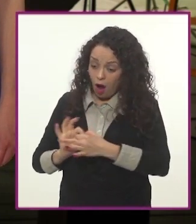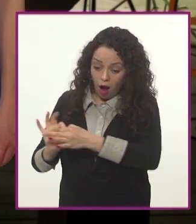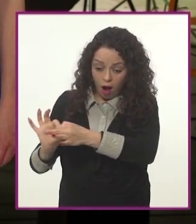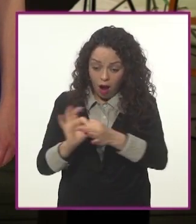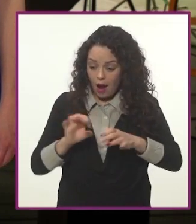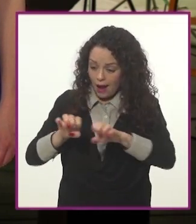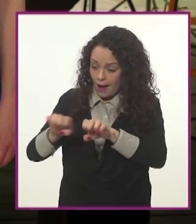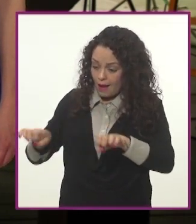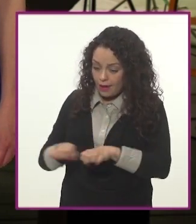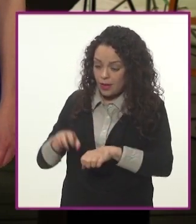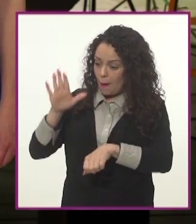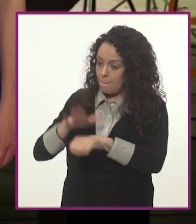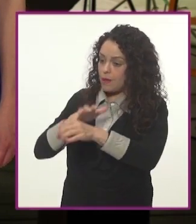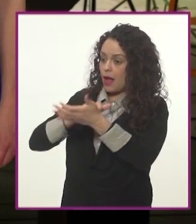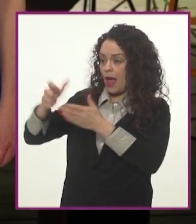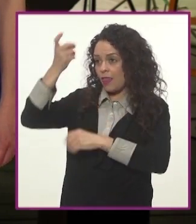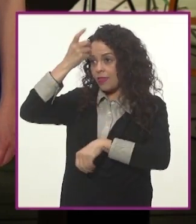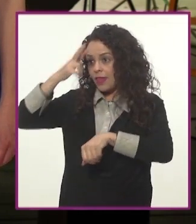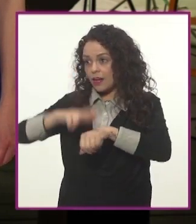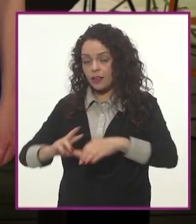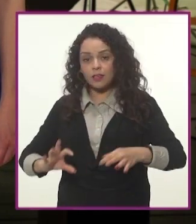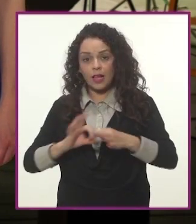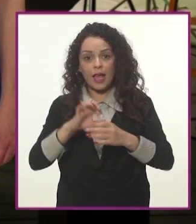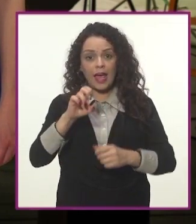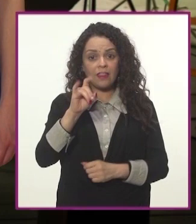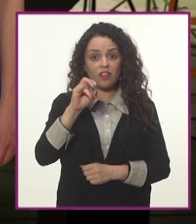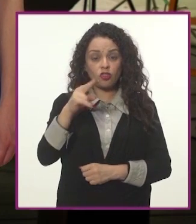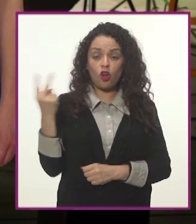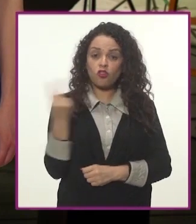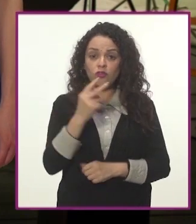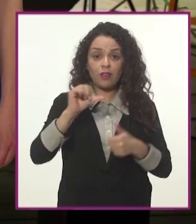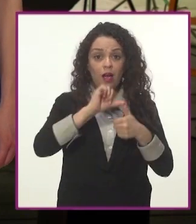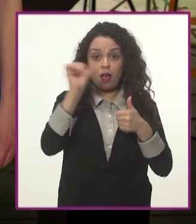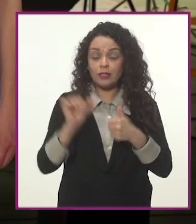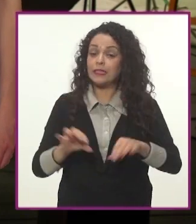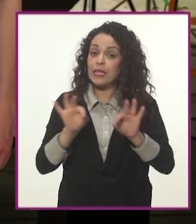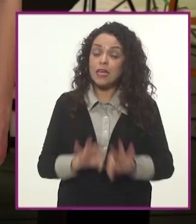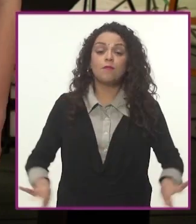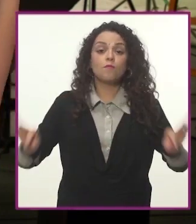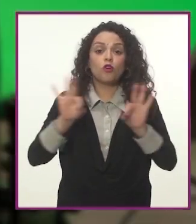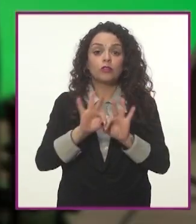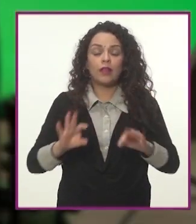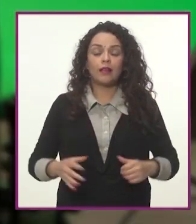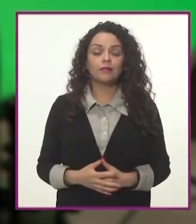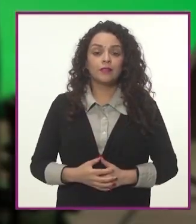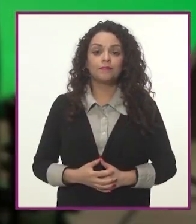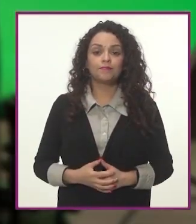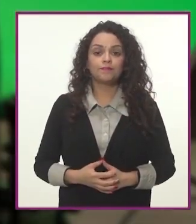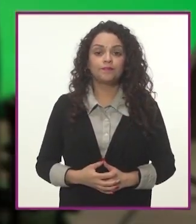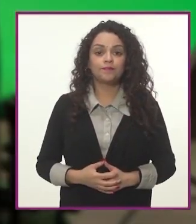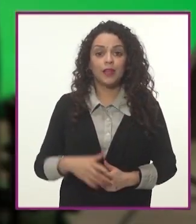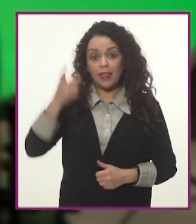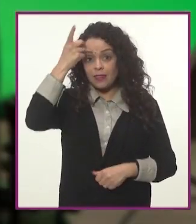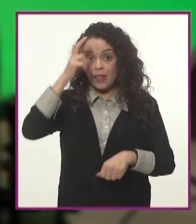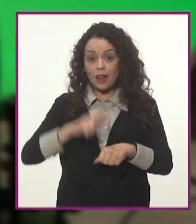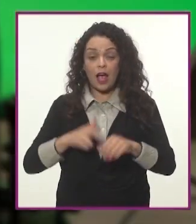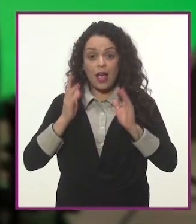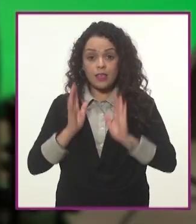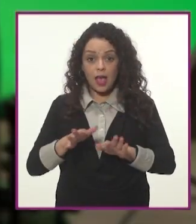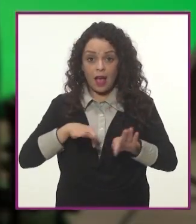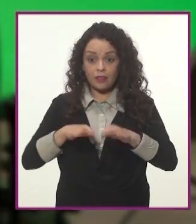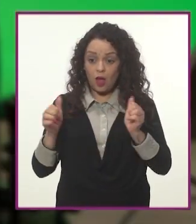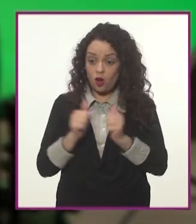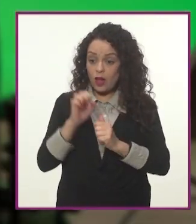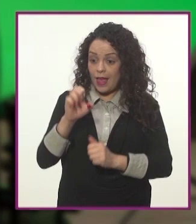mayoría de los directores y editores forman un vínculo artístico muy importante. Después de que el director trabaja con el editor